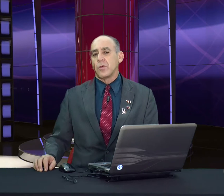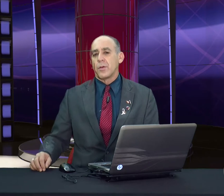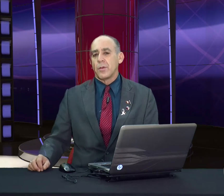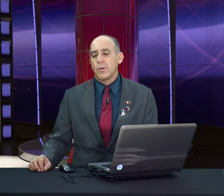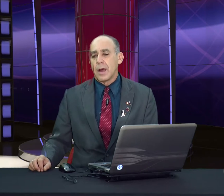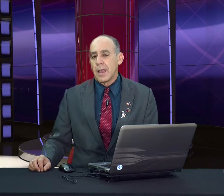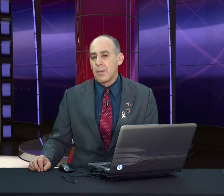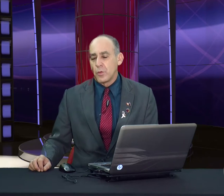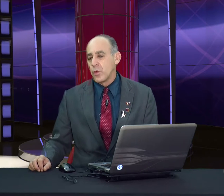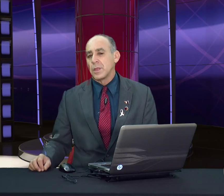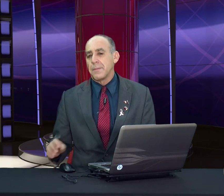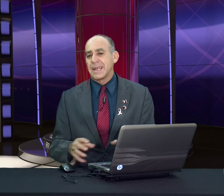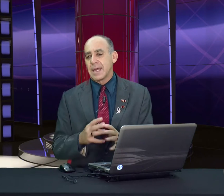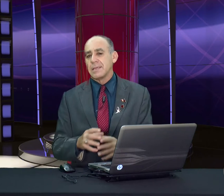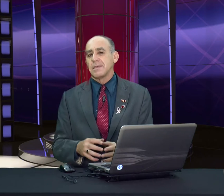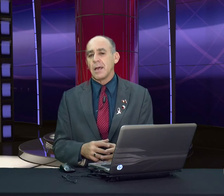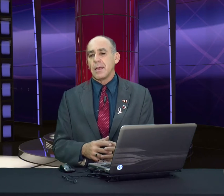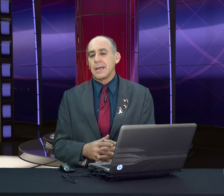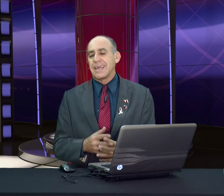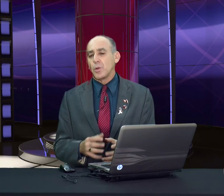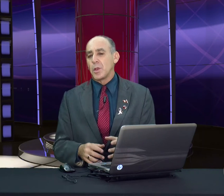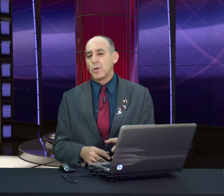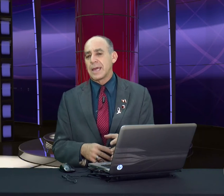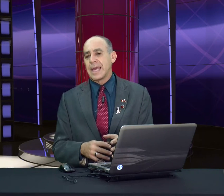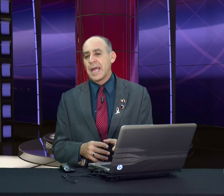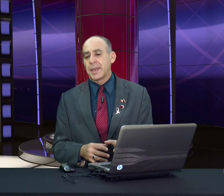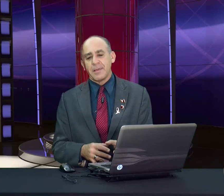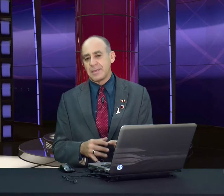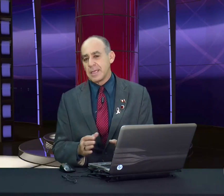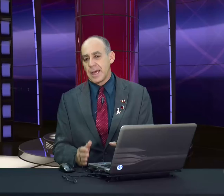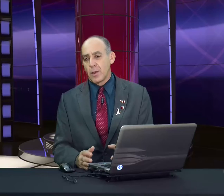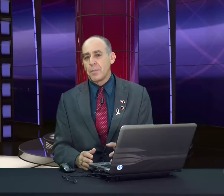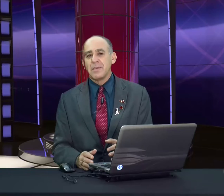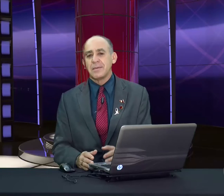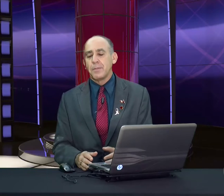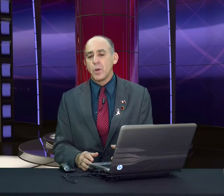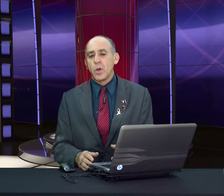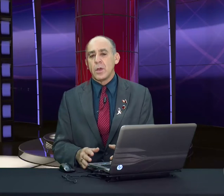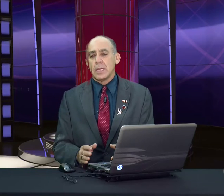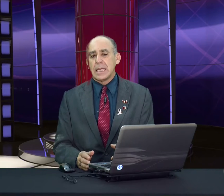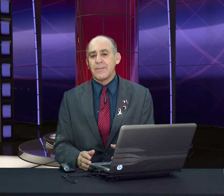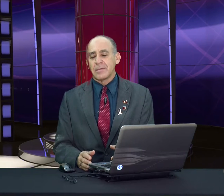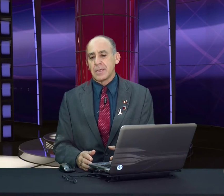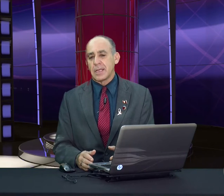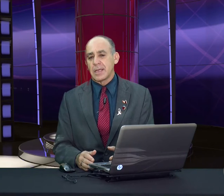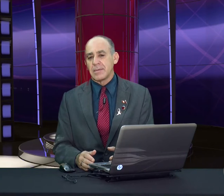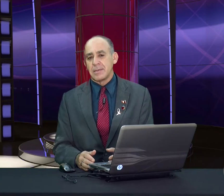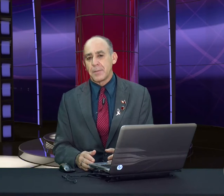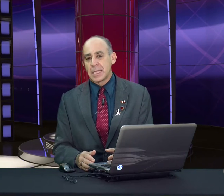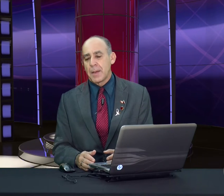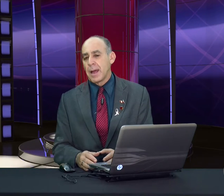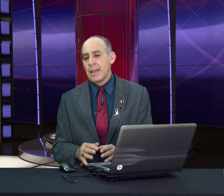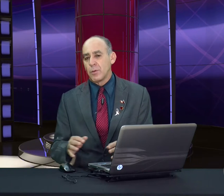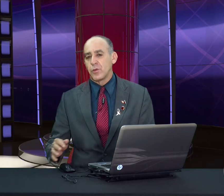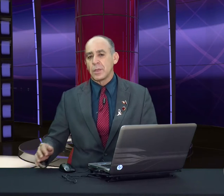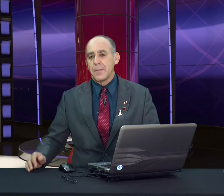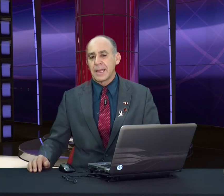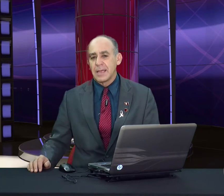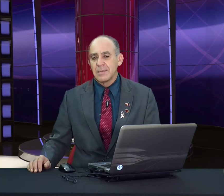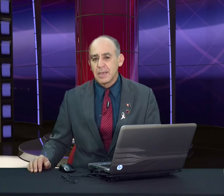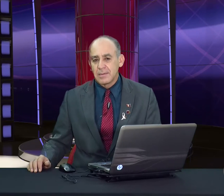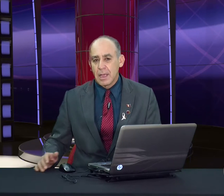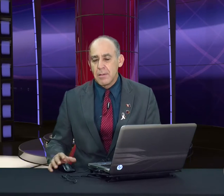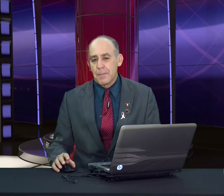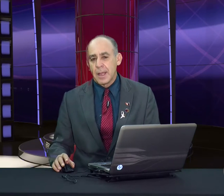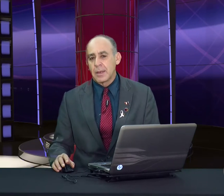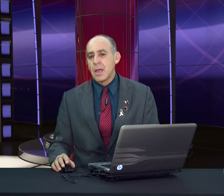en torno al botón de emergencia que tuvieron que rediseñarlo. Al principio iba a ser que si se apretaba el botón de